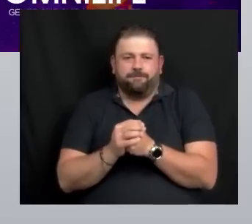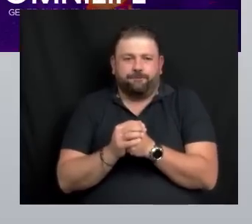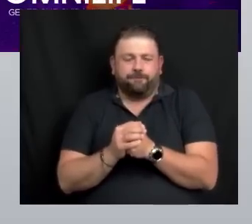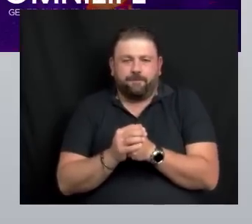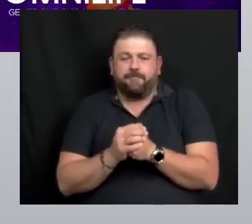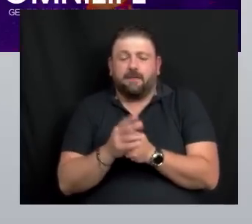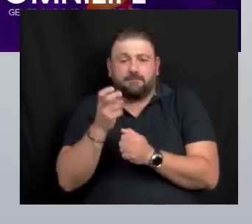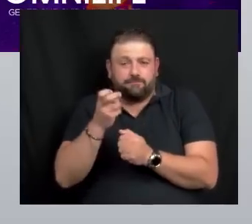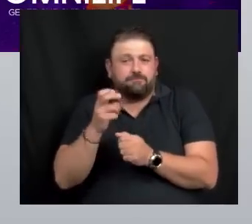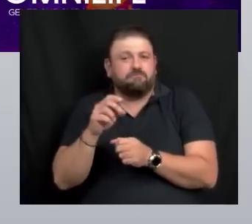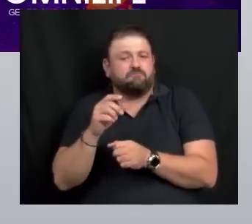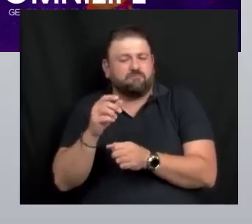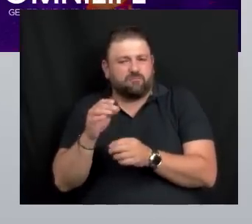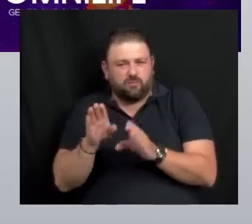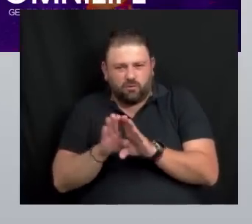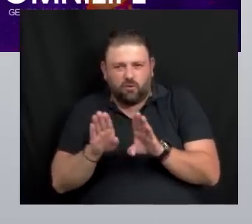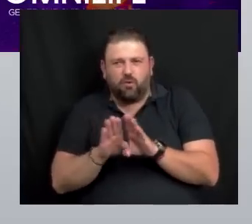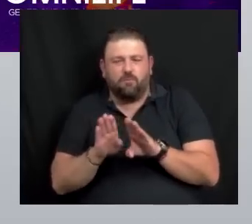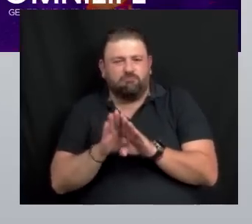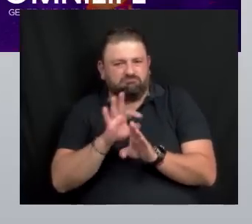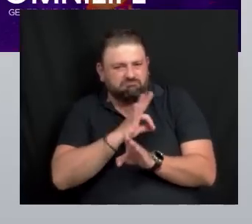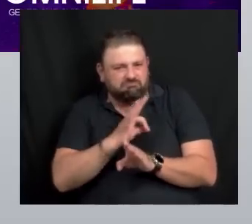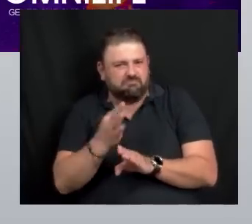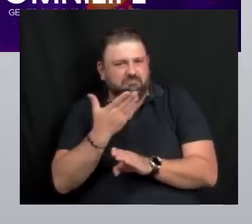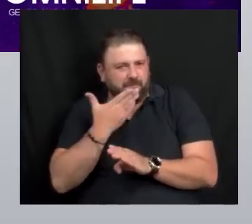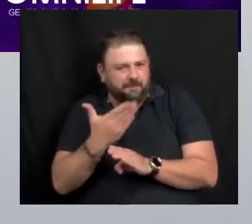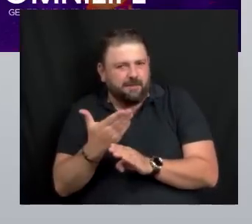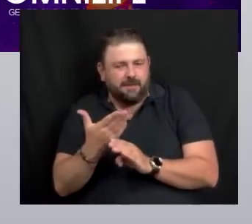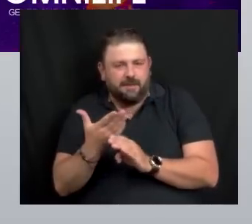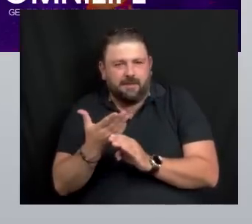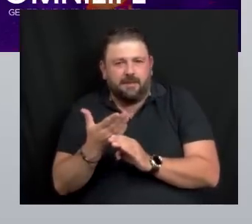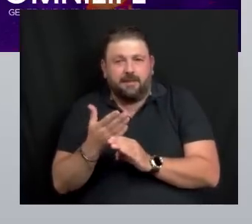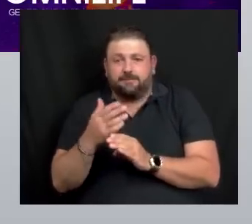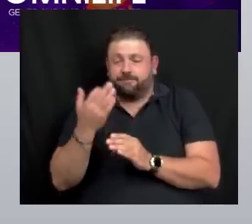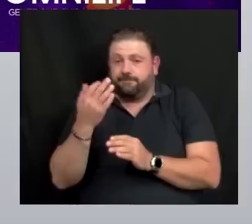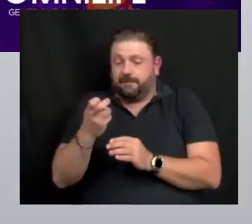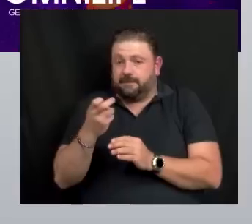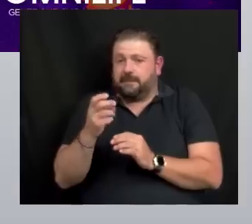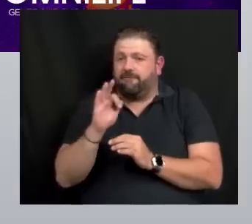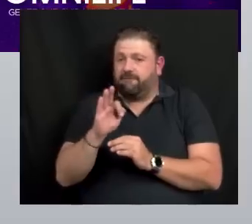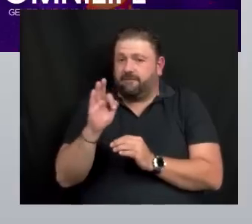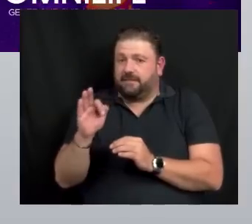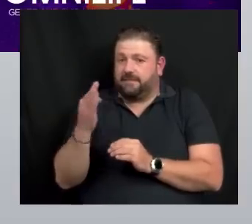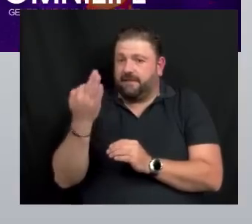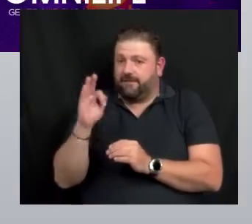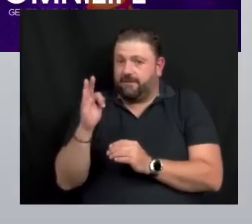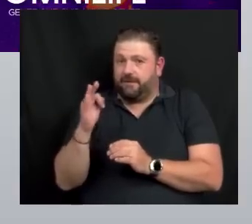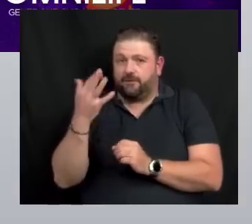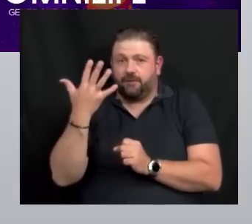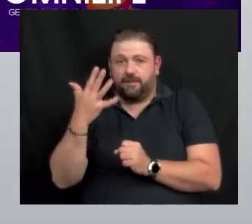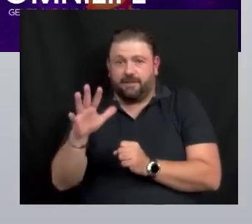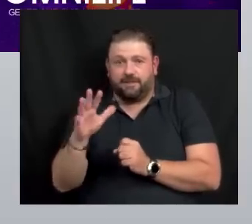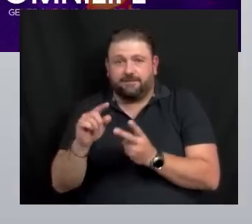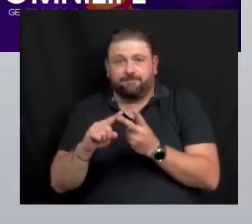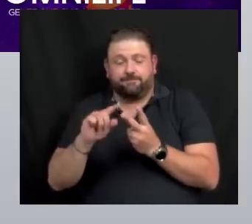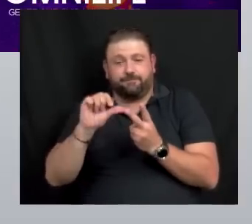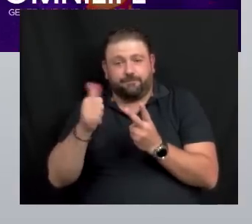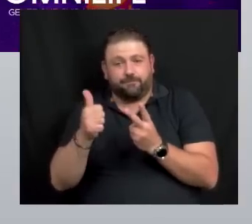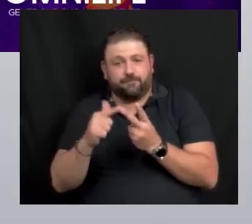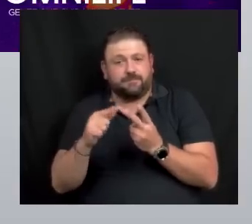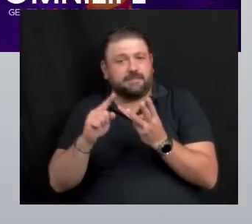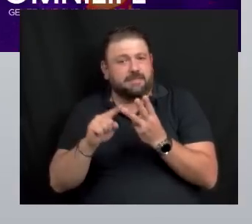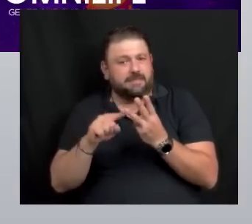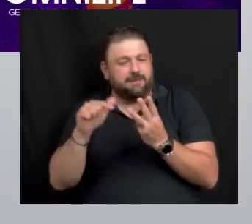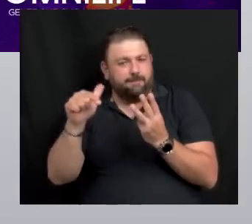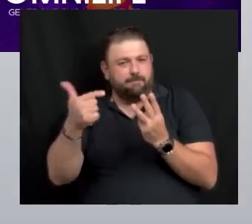es una buena forma de poderlo hacer, de poderlo llevar a cabo febrero 10, 11 y 12. Tienes razón.